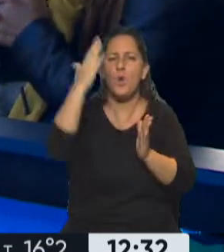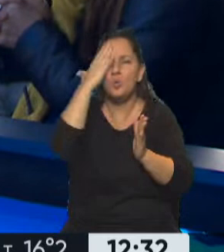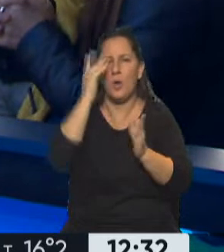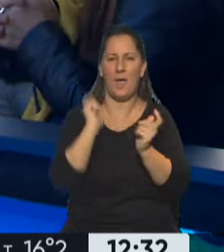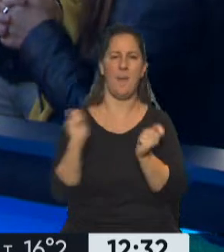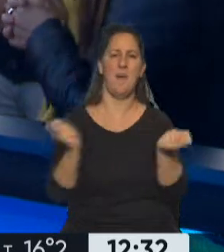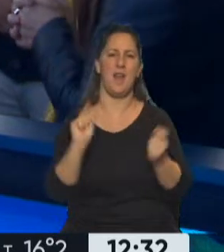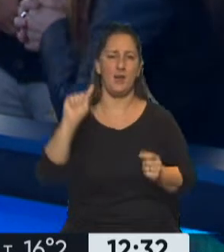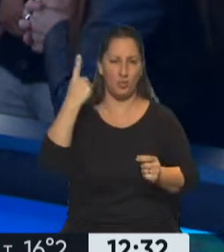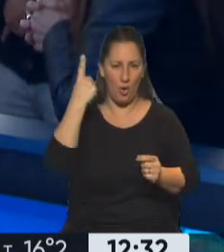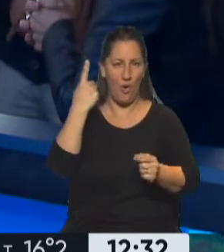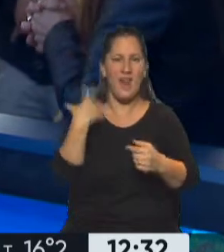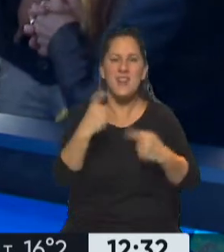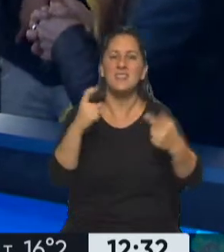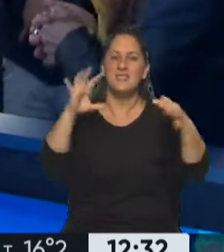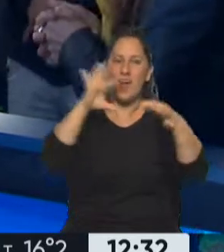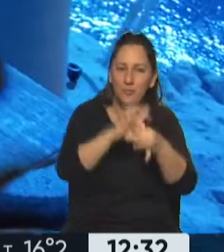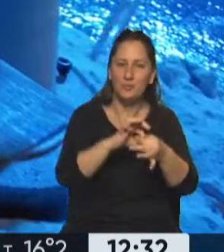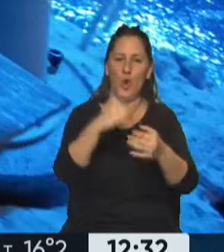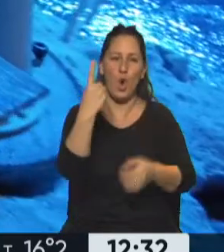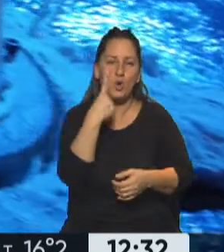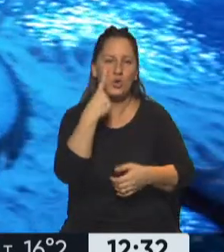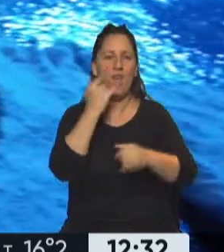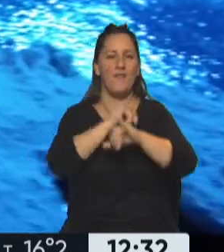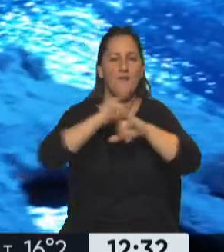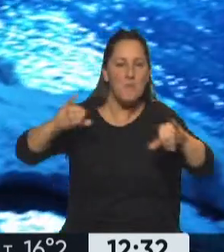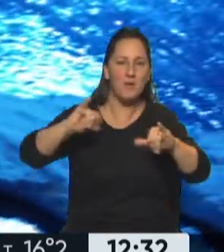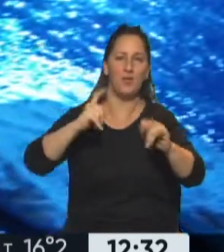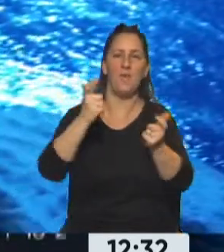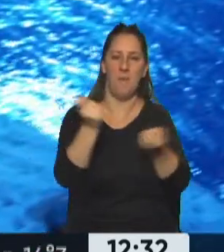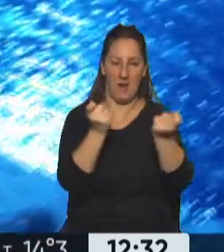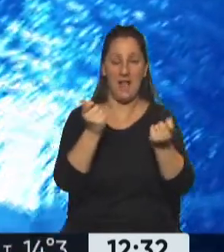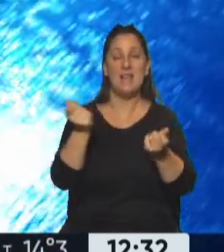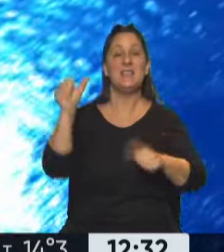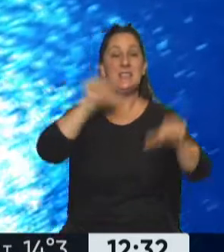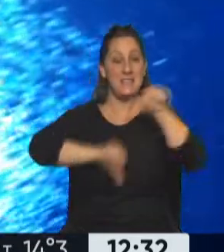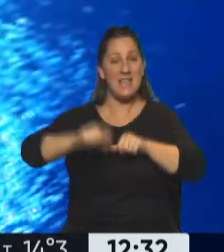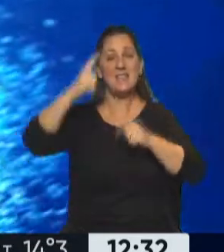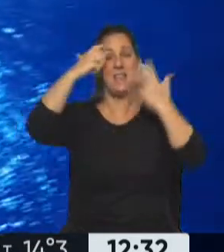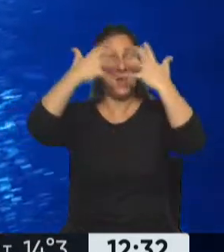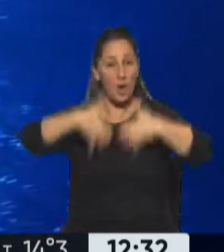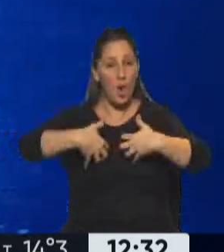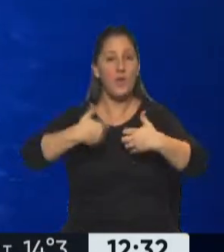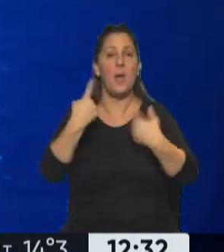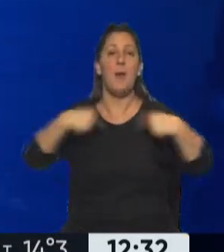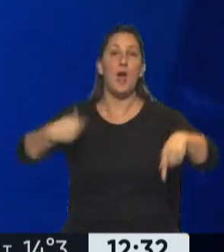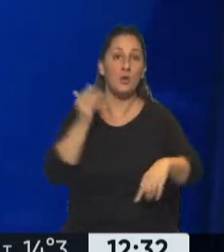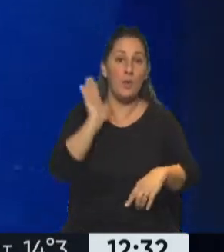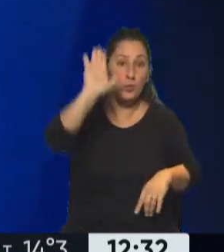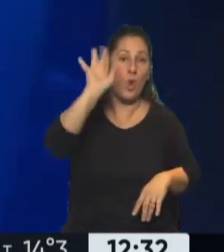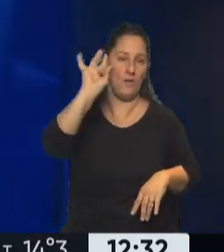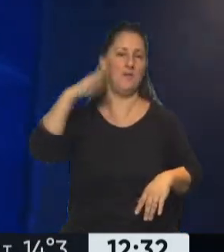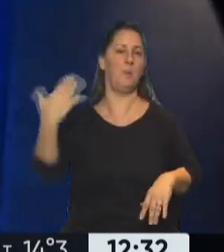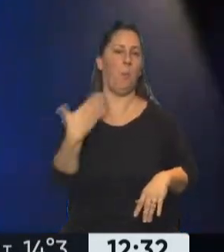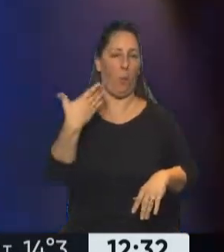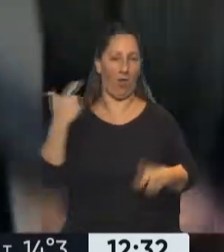país soberano si no puede manejar el conocimiento, la información, ciencia y tecnología que nos permitan enfrentar los desafíos del futuro.